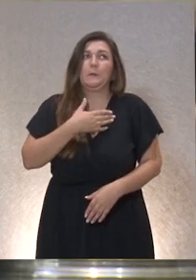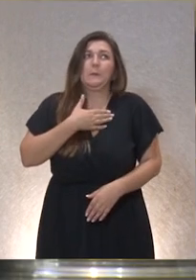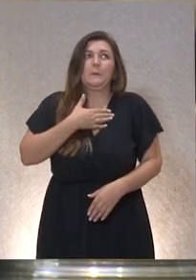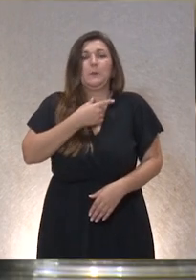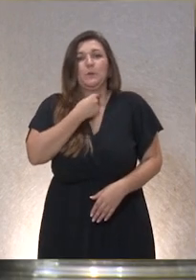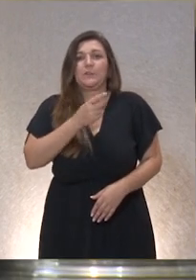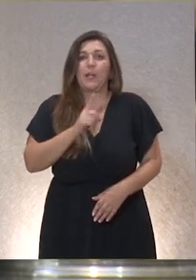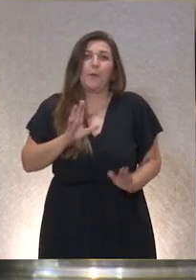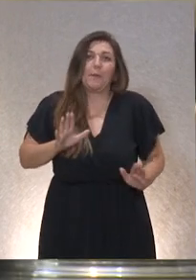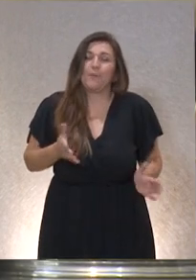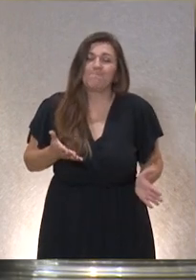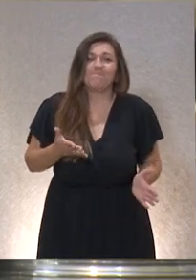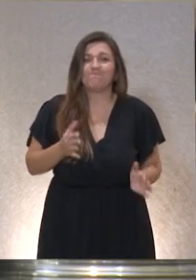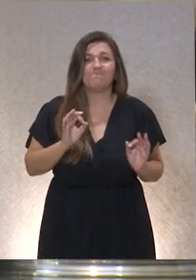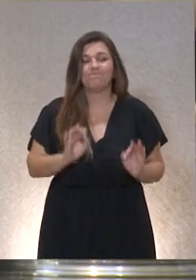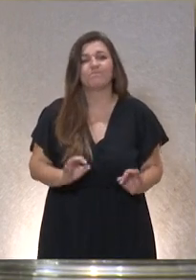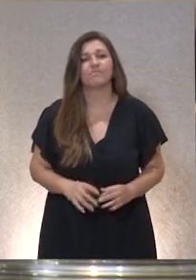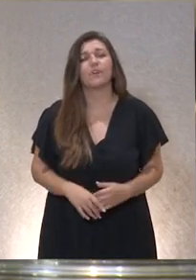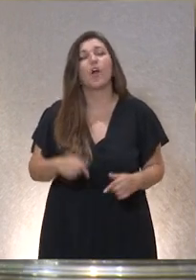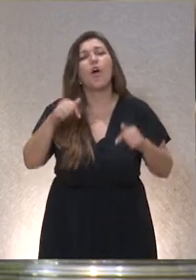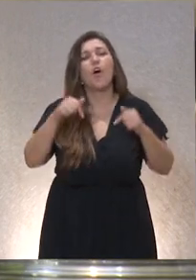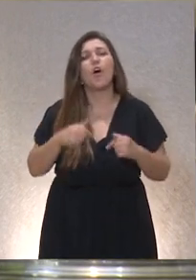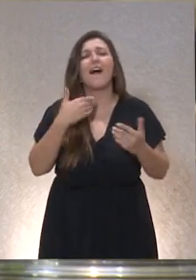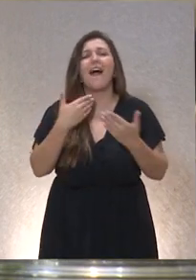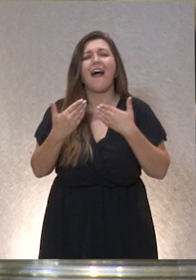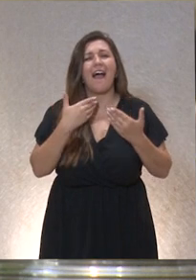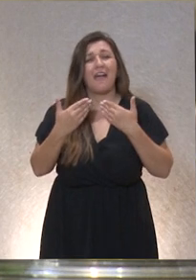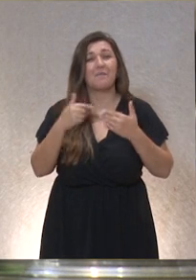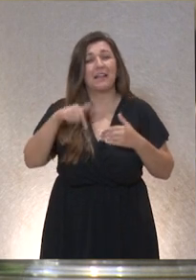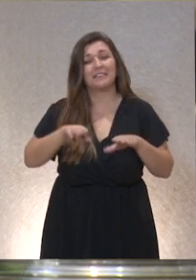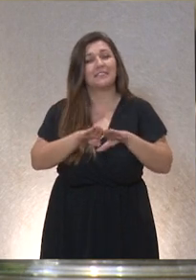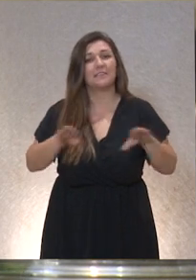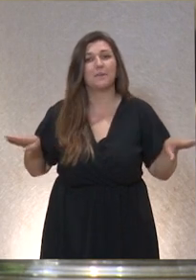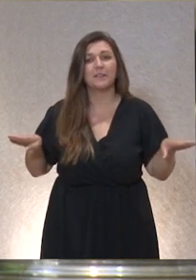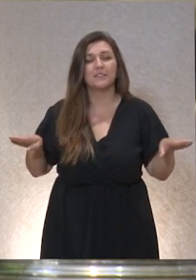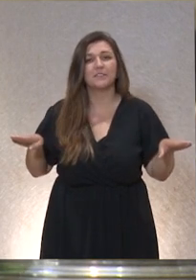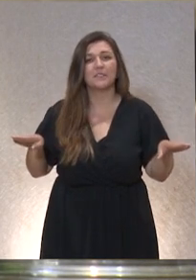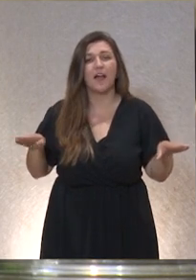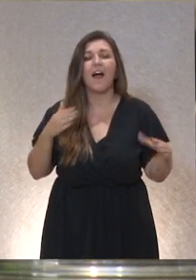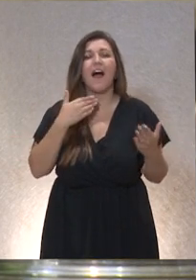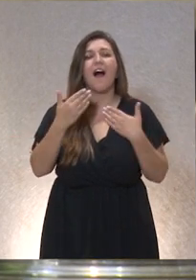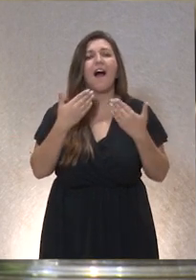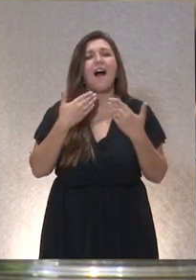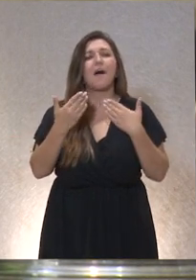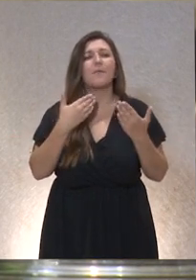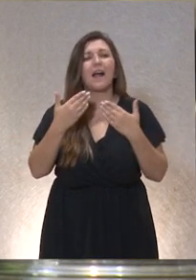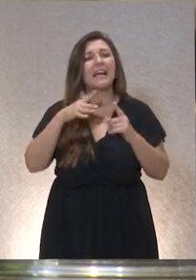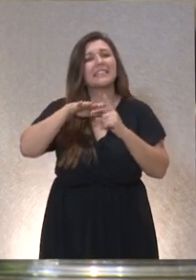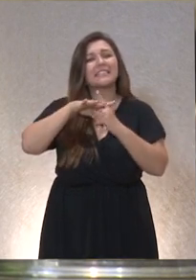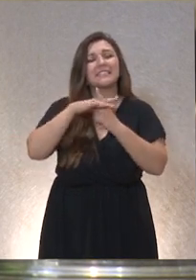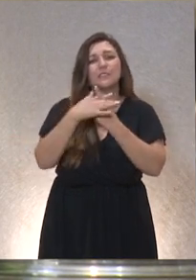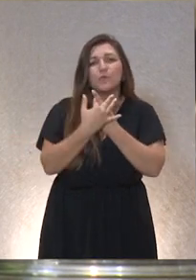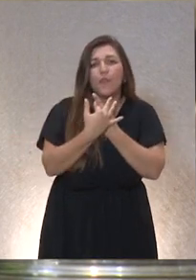eh hoy vamos hablar en esta mesa vamos a hablar de esas